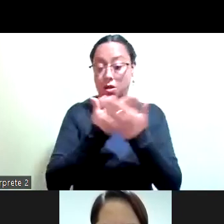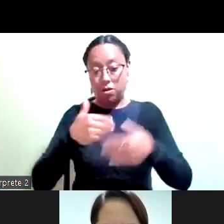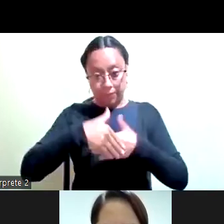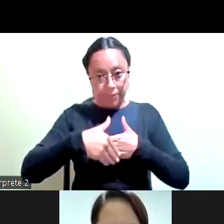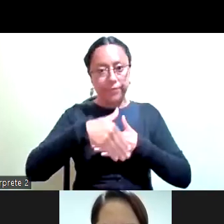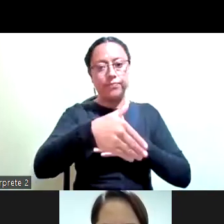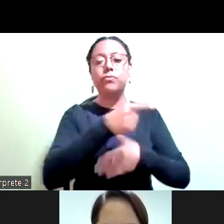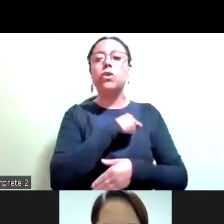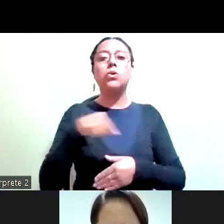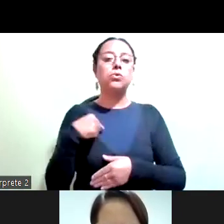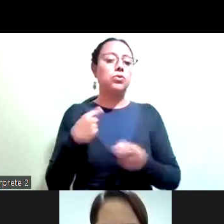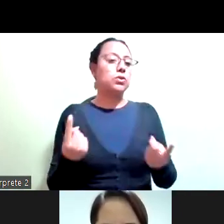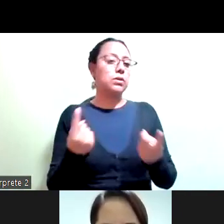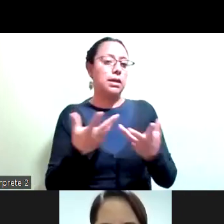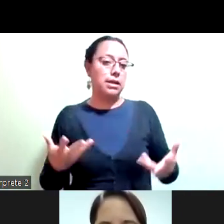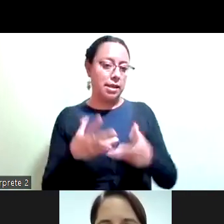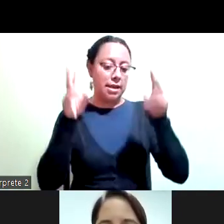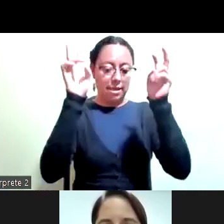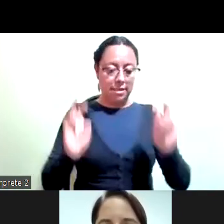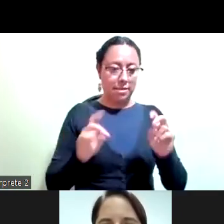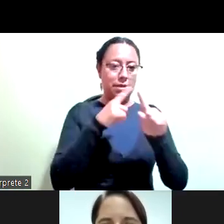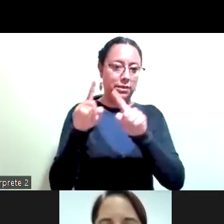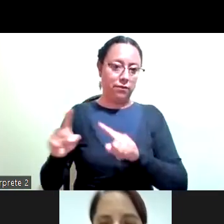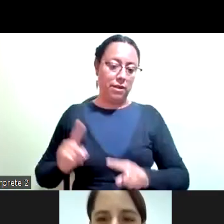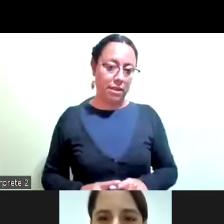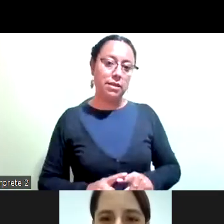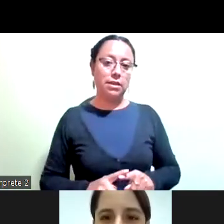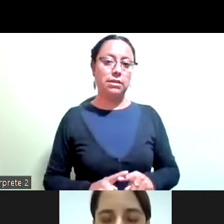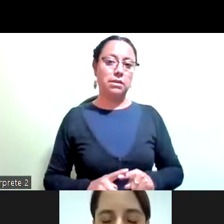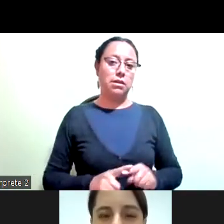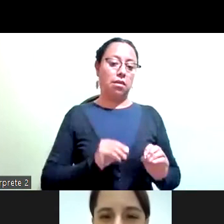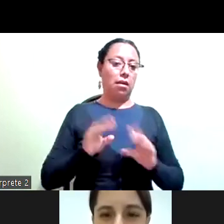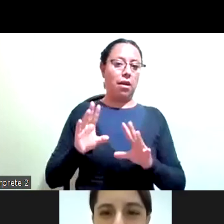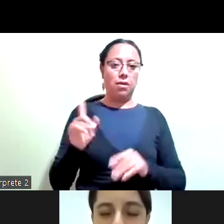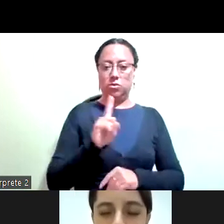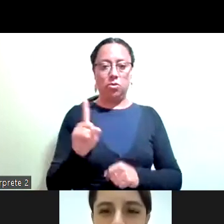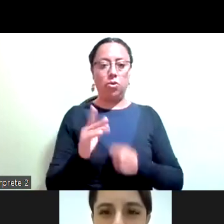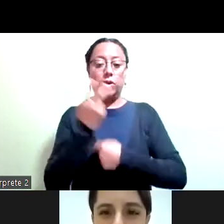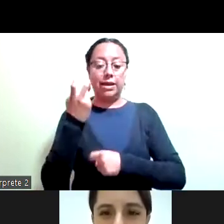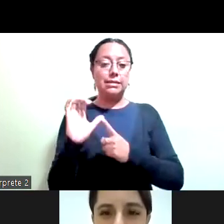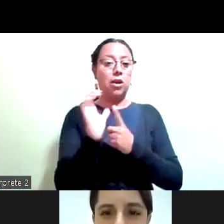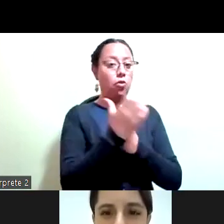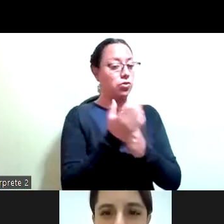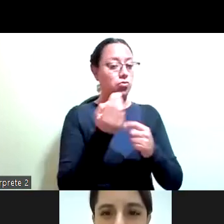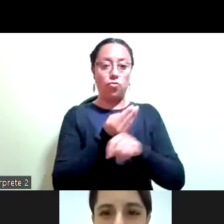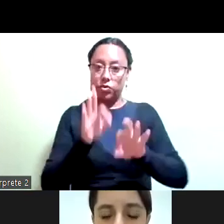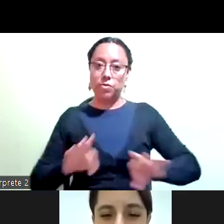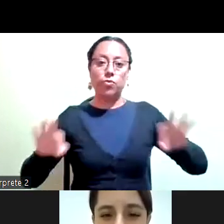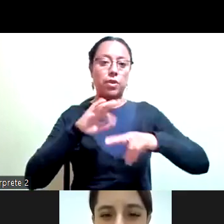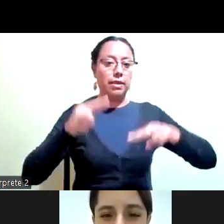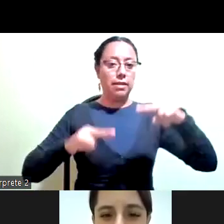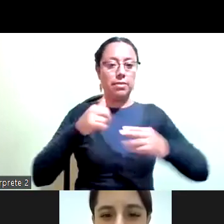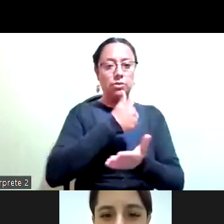pues, no soltar los temas, porque es una comisión muy importante a nivel Ciudad de México, porque la salud es un tema